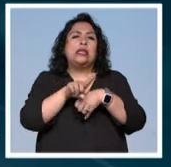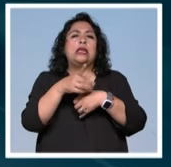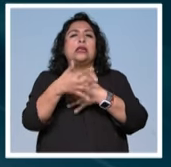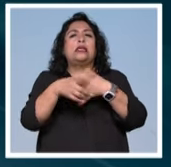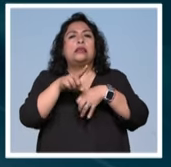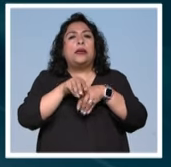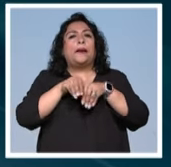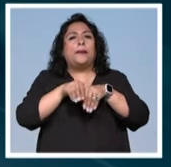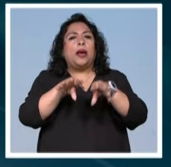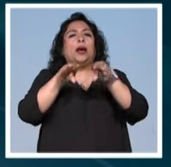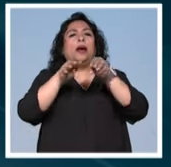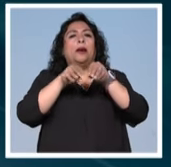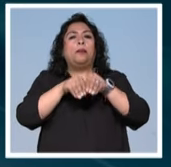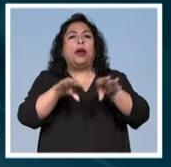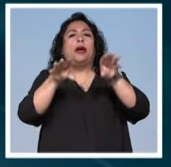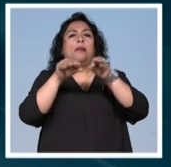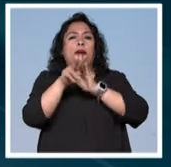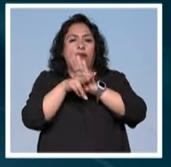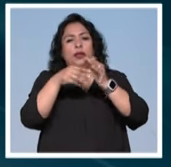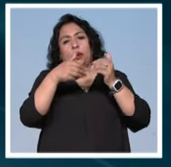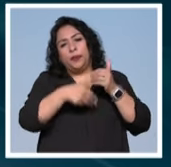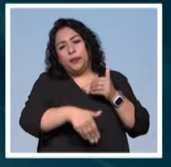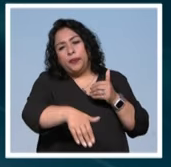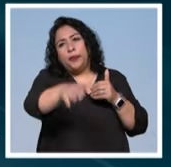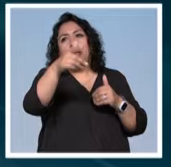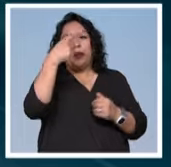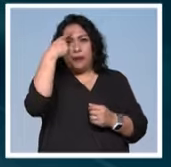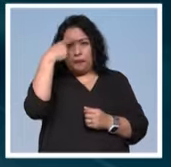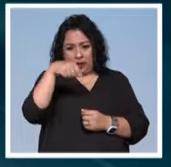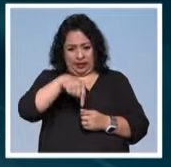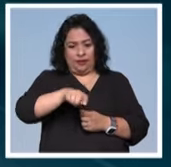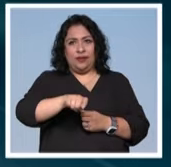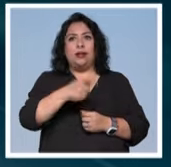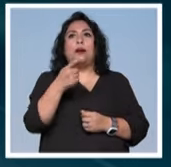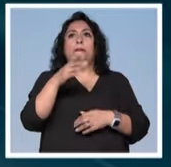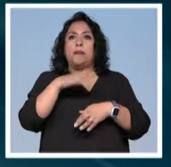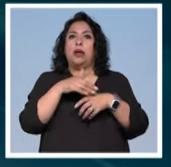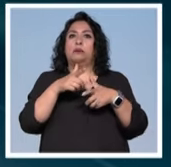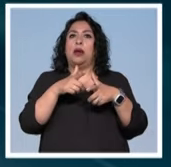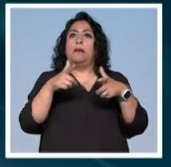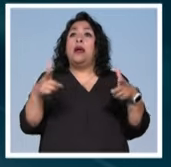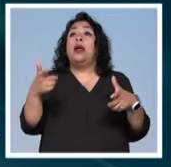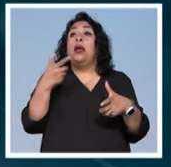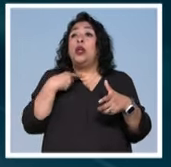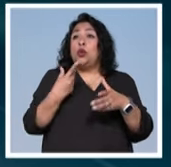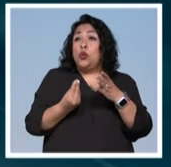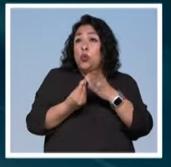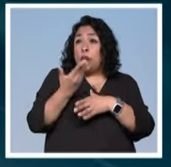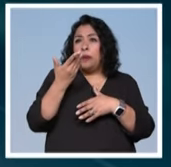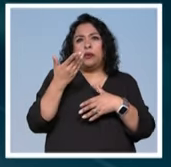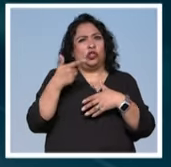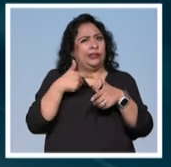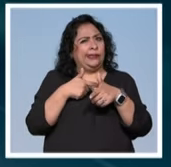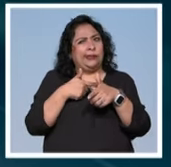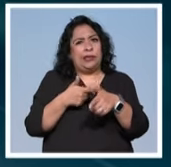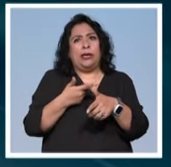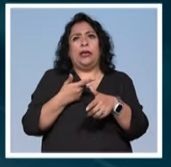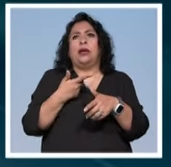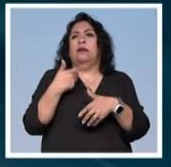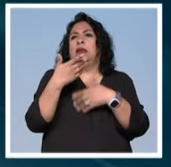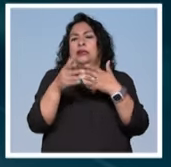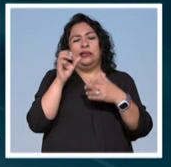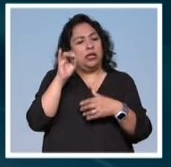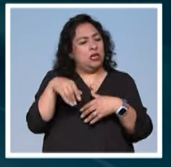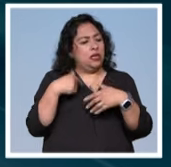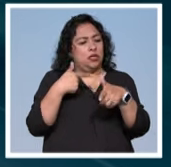algunos videos más ya en adelante a que este canal vaya creciendo la actualización entonces va a ser permanente Sí ya